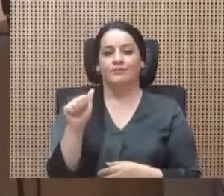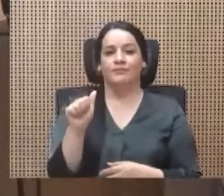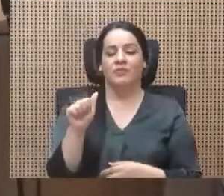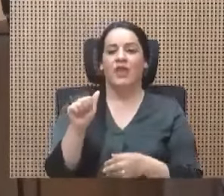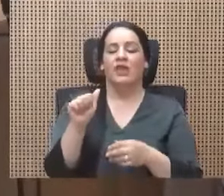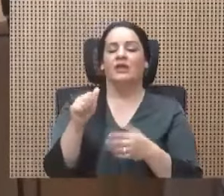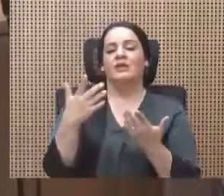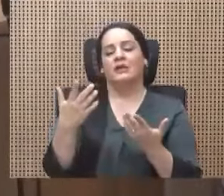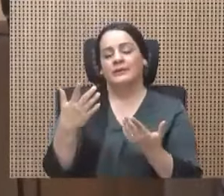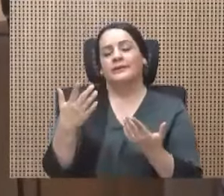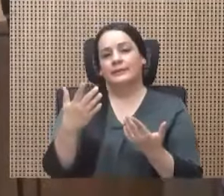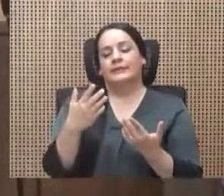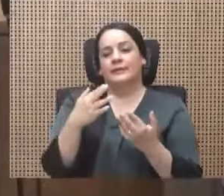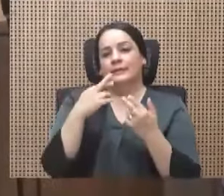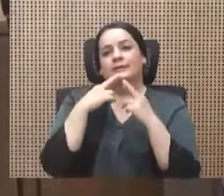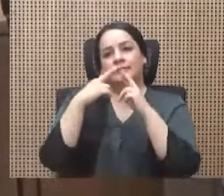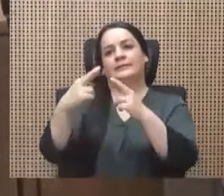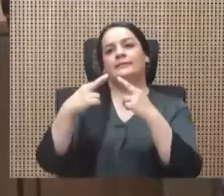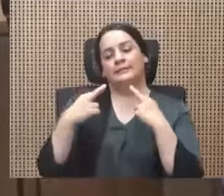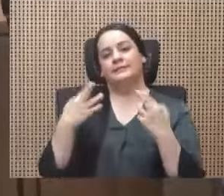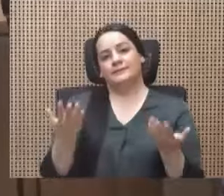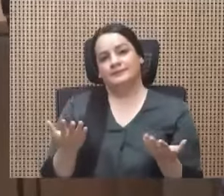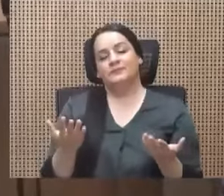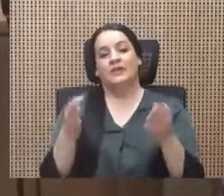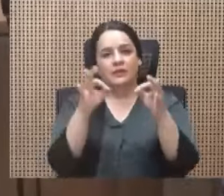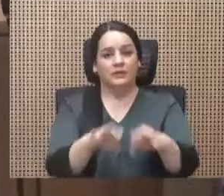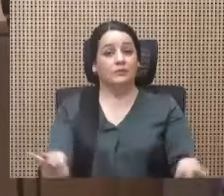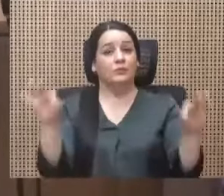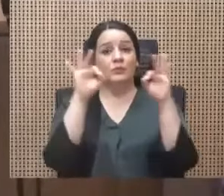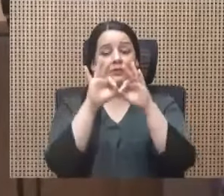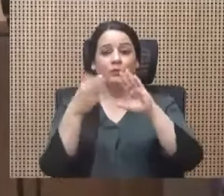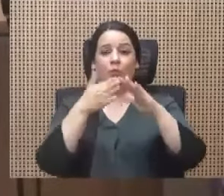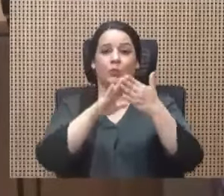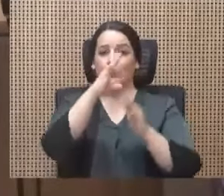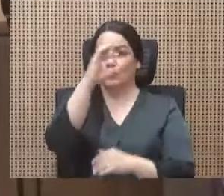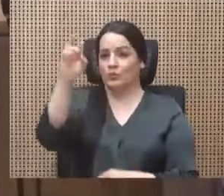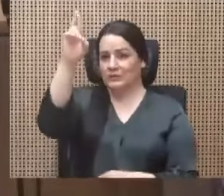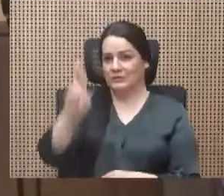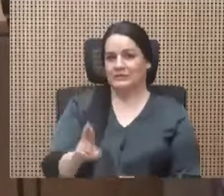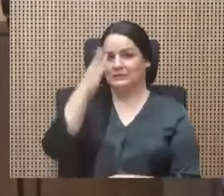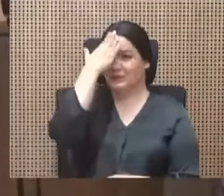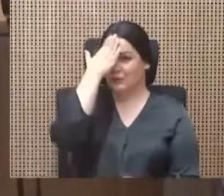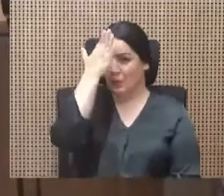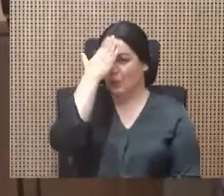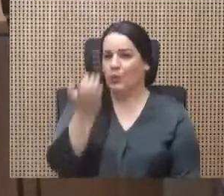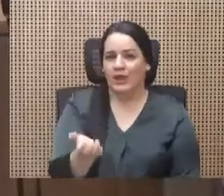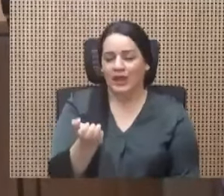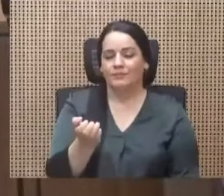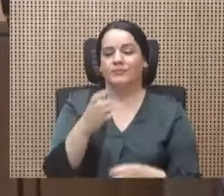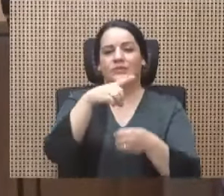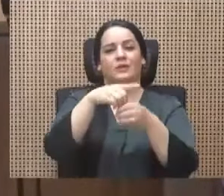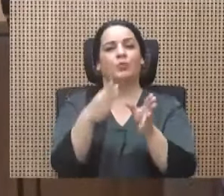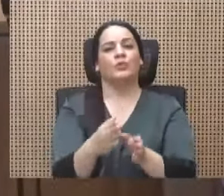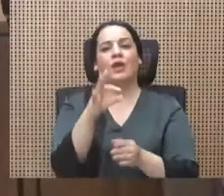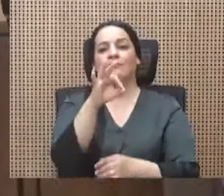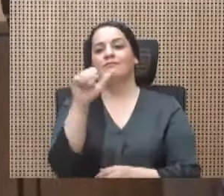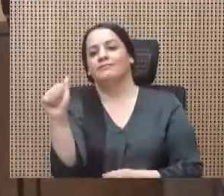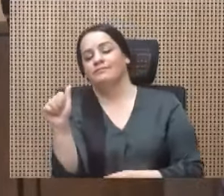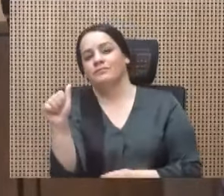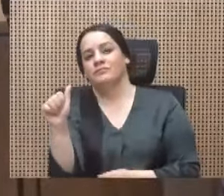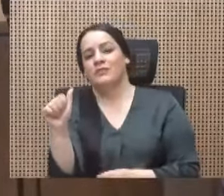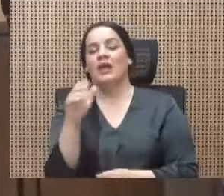Y me parece que es fundamental que el pueblo de Costa Rica sepa por qué los diputados del Frente Amplio me han